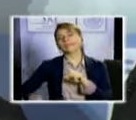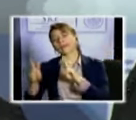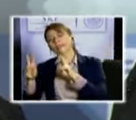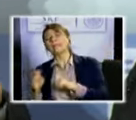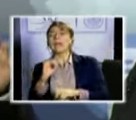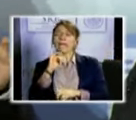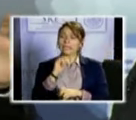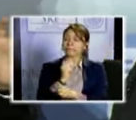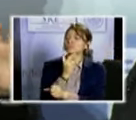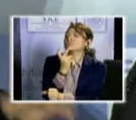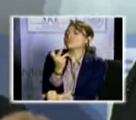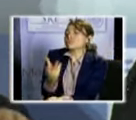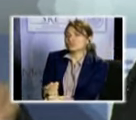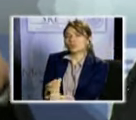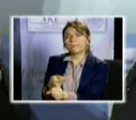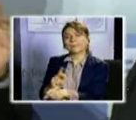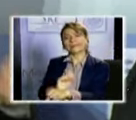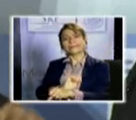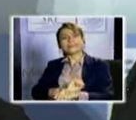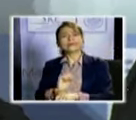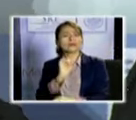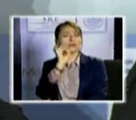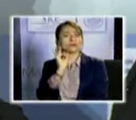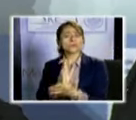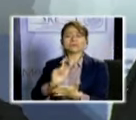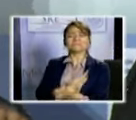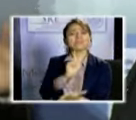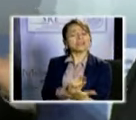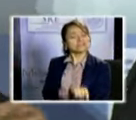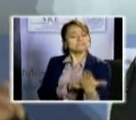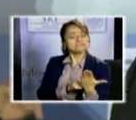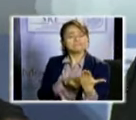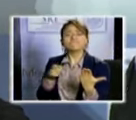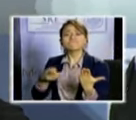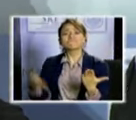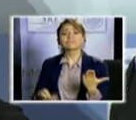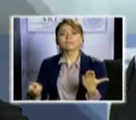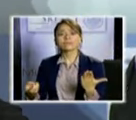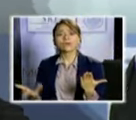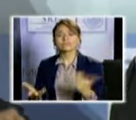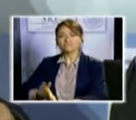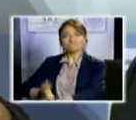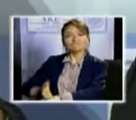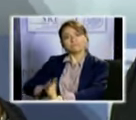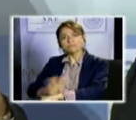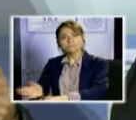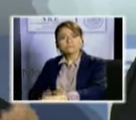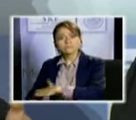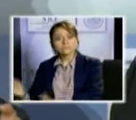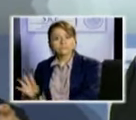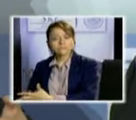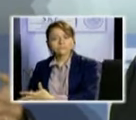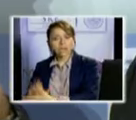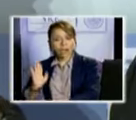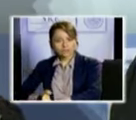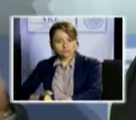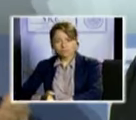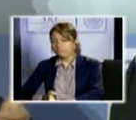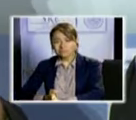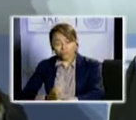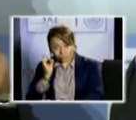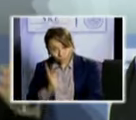exclusivas de aplicación de la ley de manera de interdicción o punitiva. Tiene que haber un ejercicio